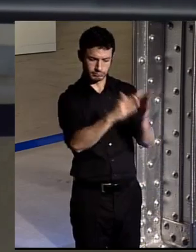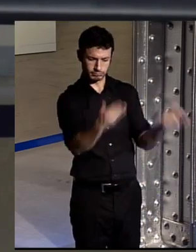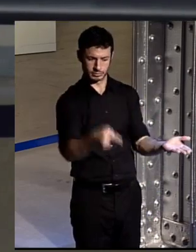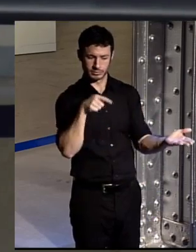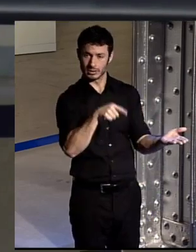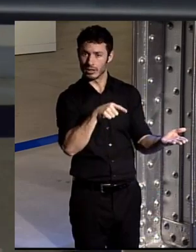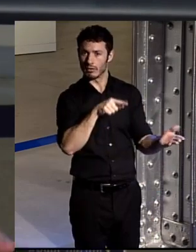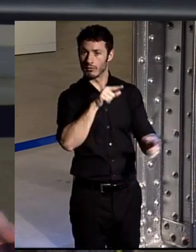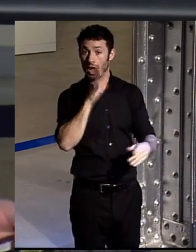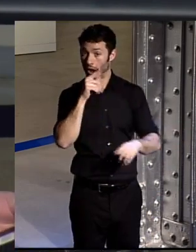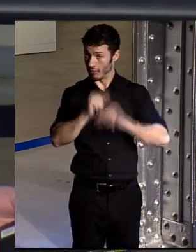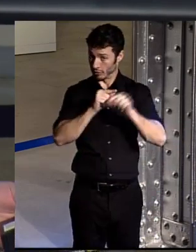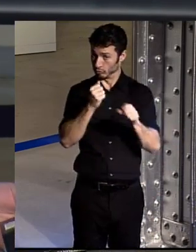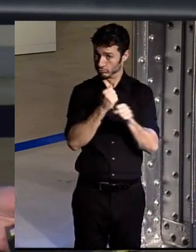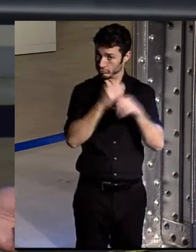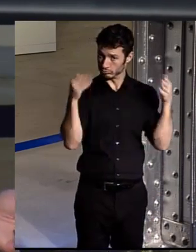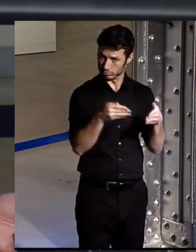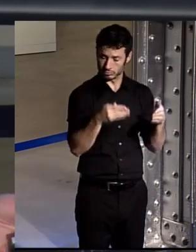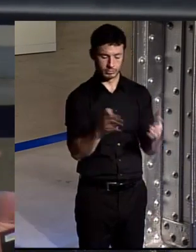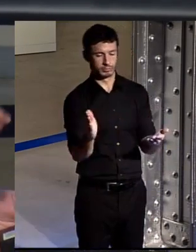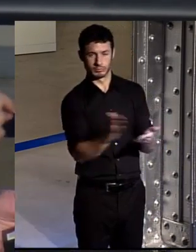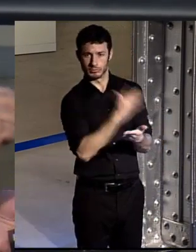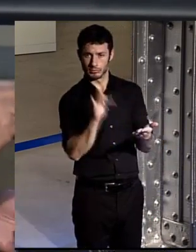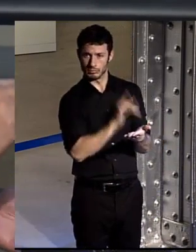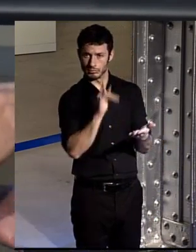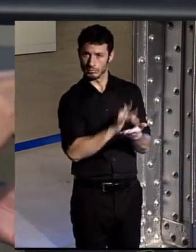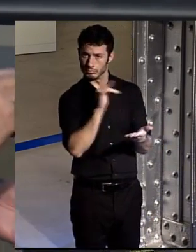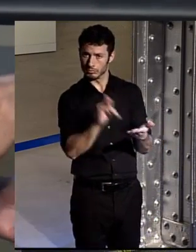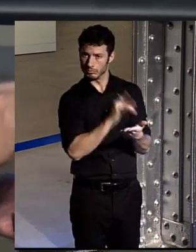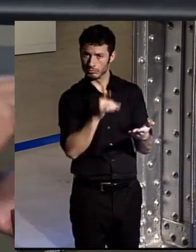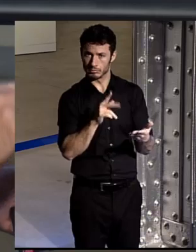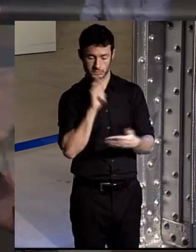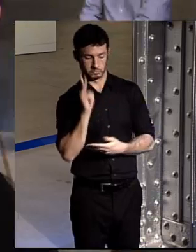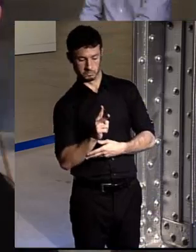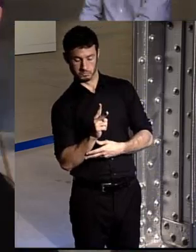este es el virus con el que estoy trabajando. Me abre empieza a pasar hojas y eran todo